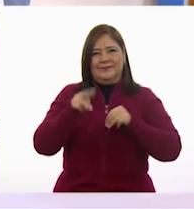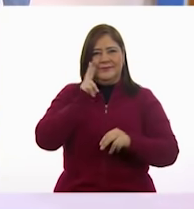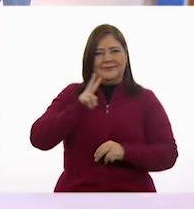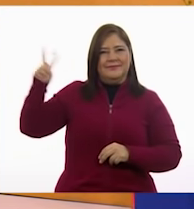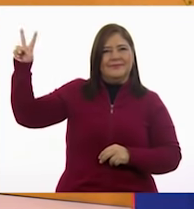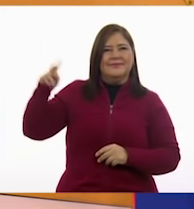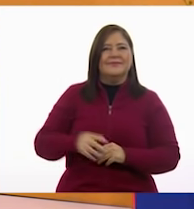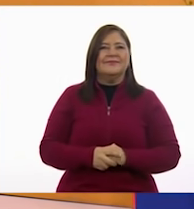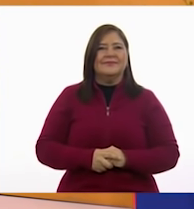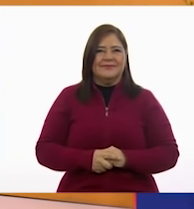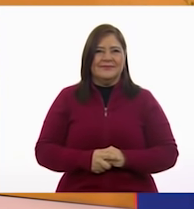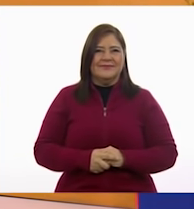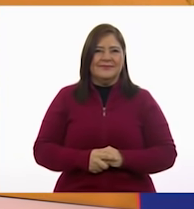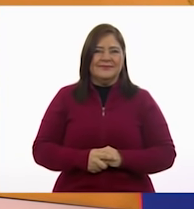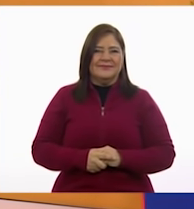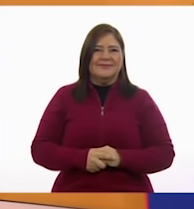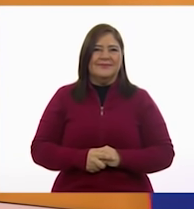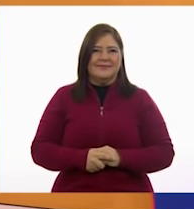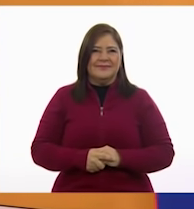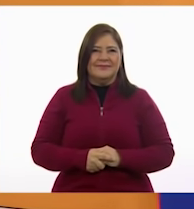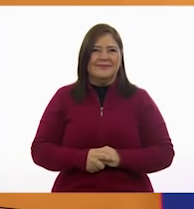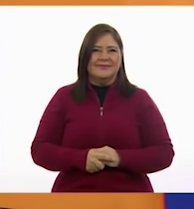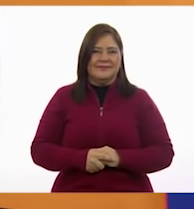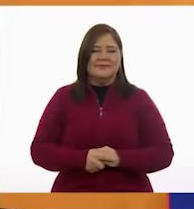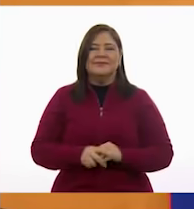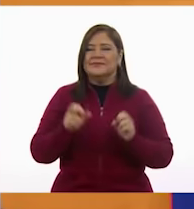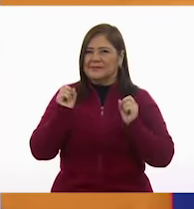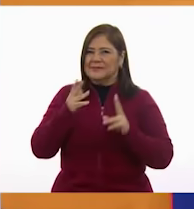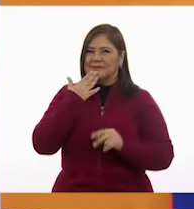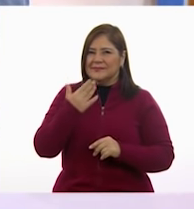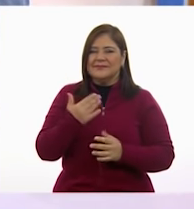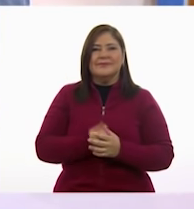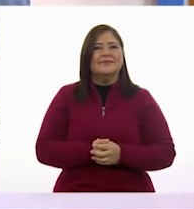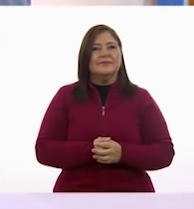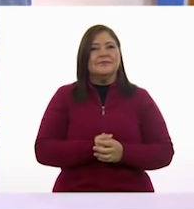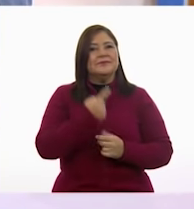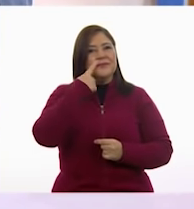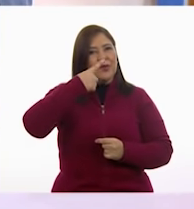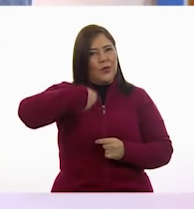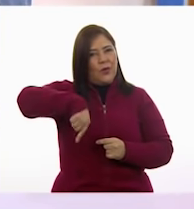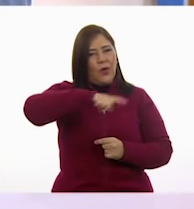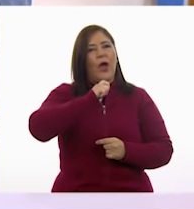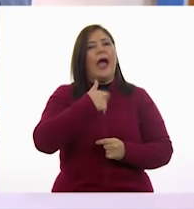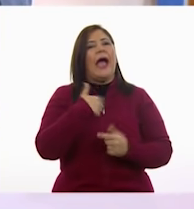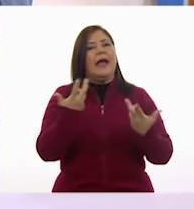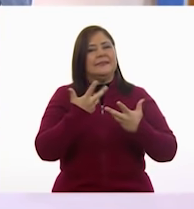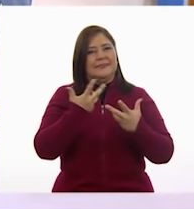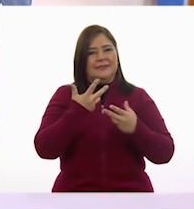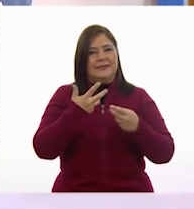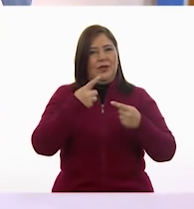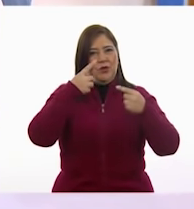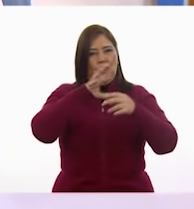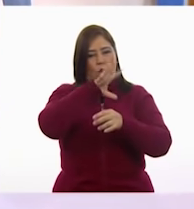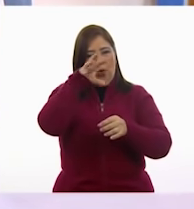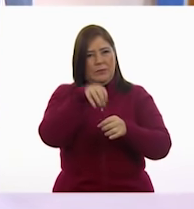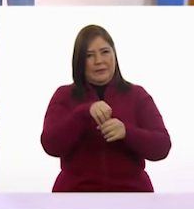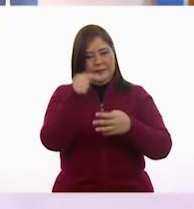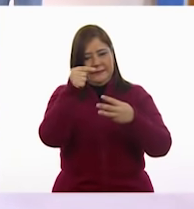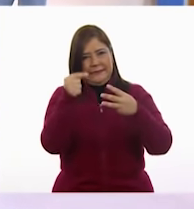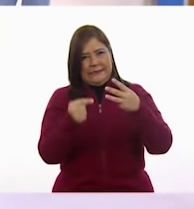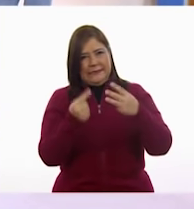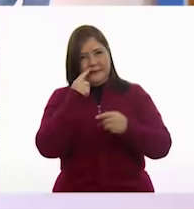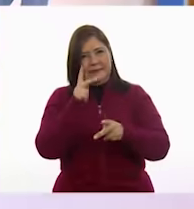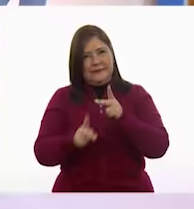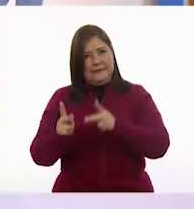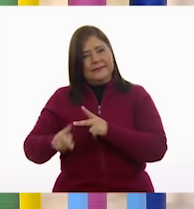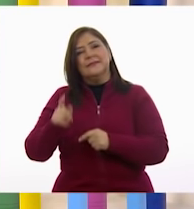etuki, tuki, que sea la parte final. Muy bien. Vamos a tratar de hacerlo todo completo, ¿de acuerdo? Vamos a hacerlo muy,